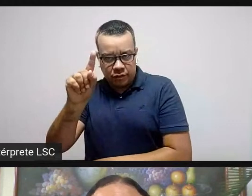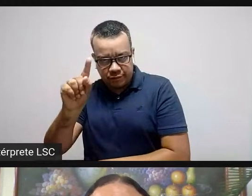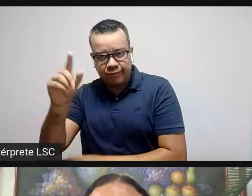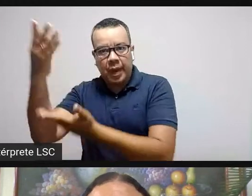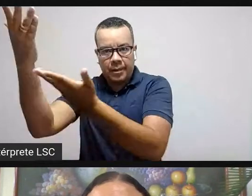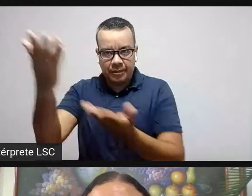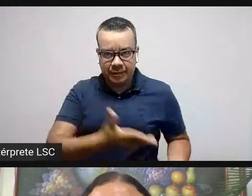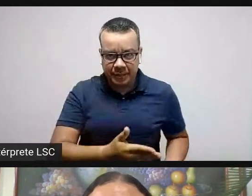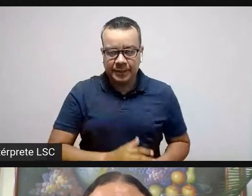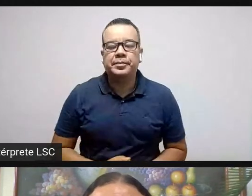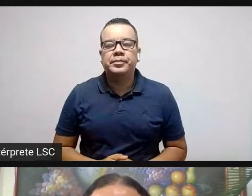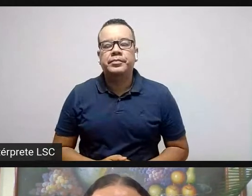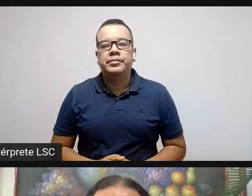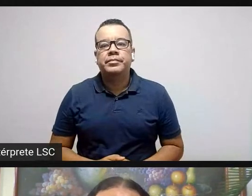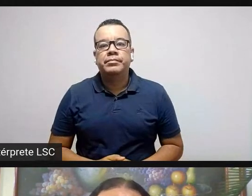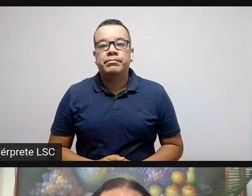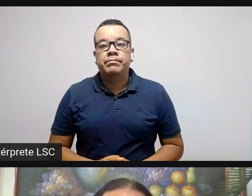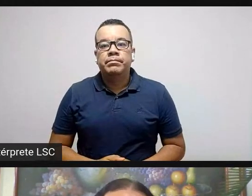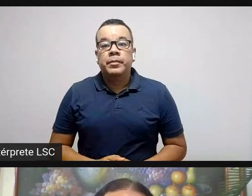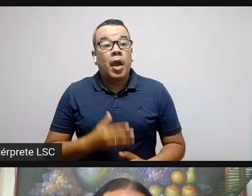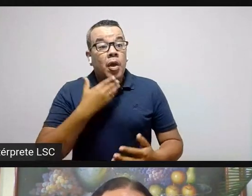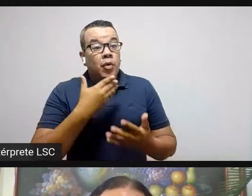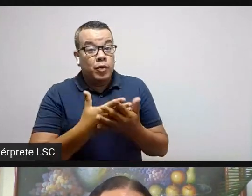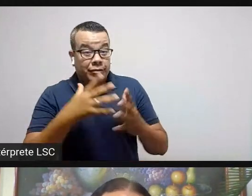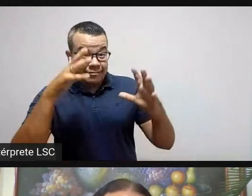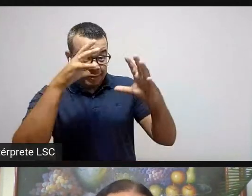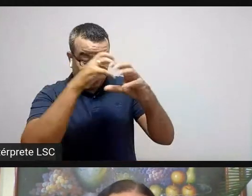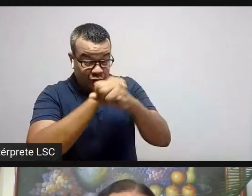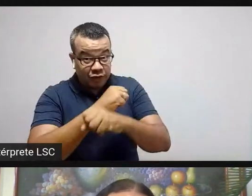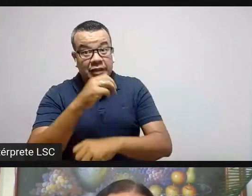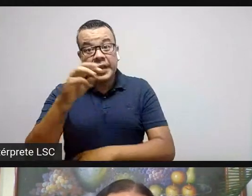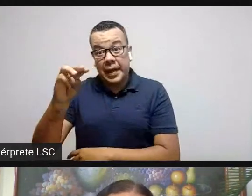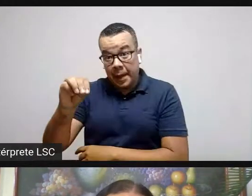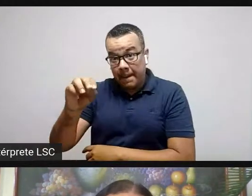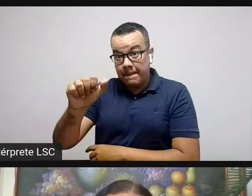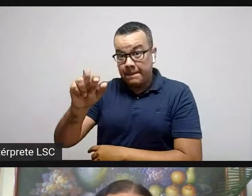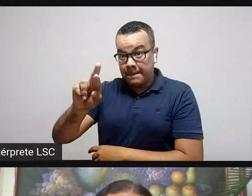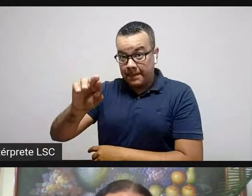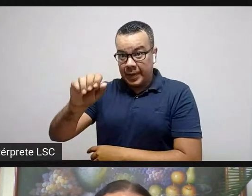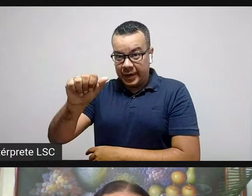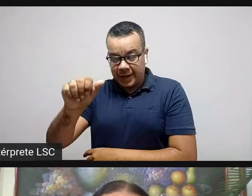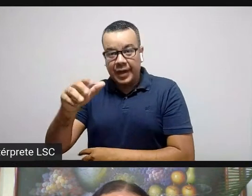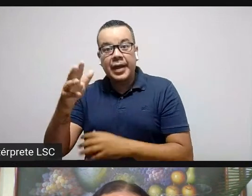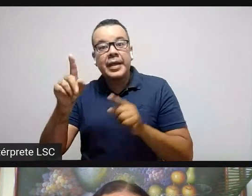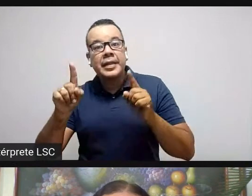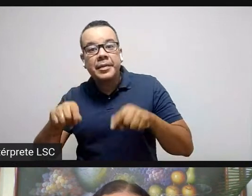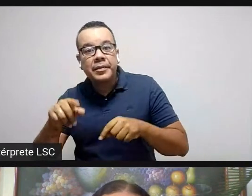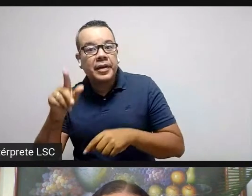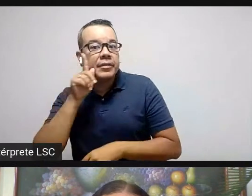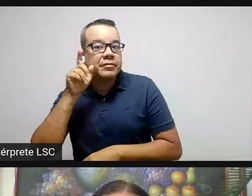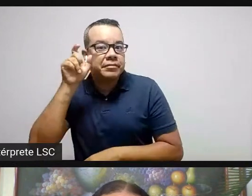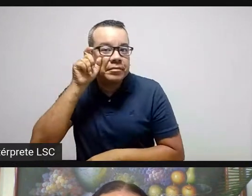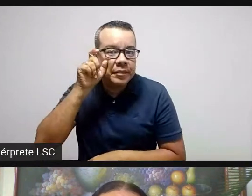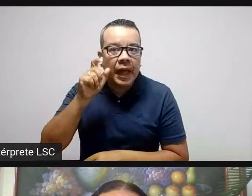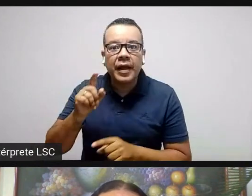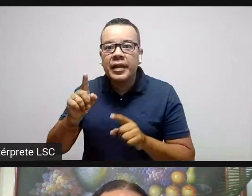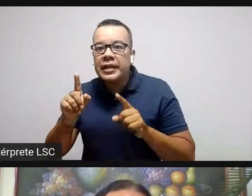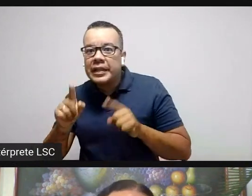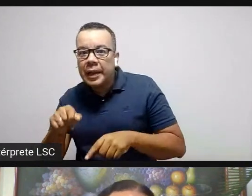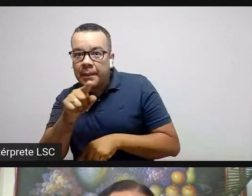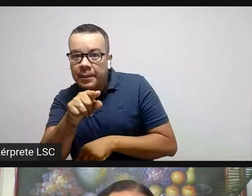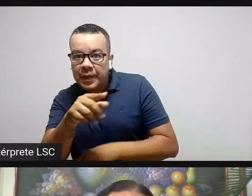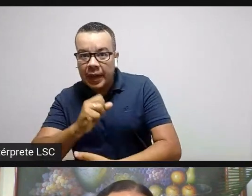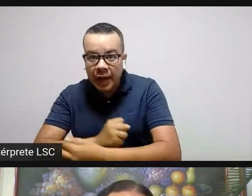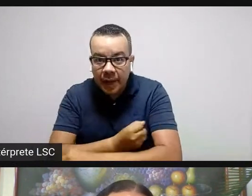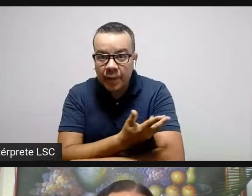Muy buenas noches, María, a Fabián, a la poeta Carolina Hidalgo. Es un placer estar aquí compartiendo